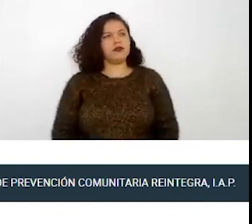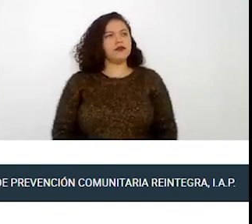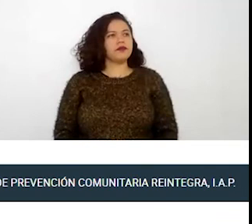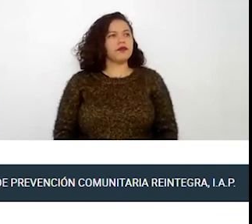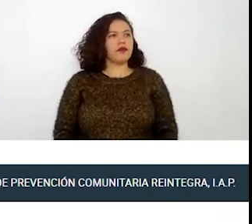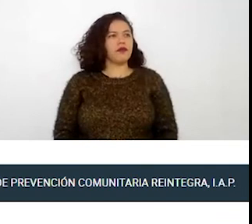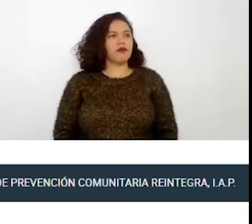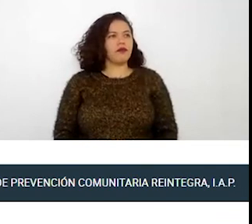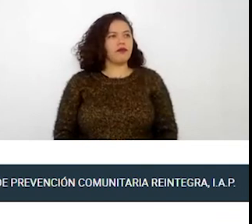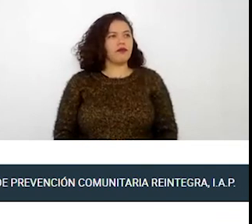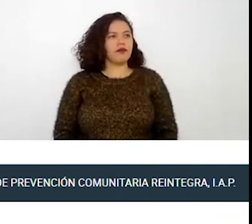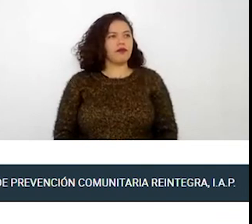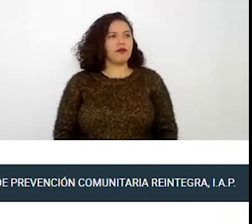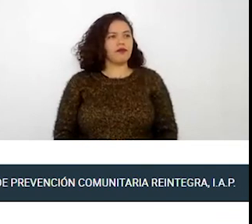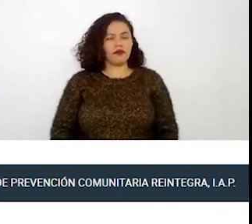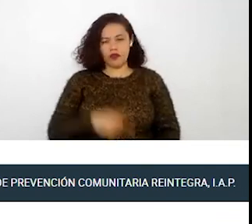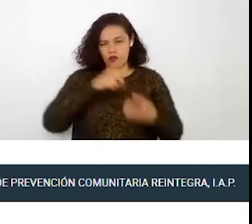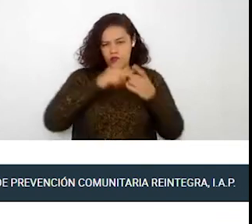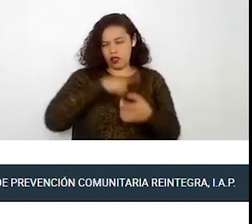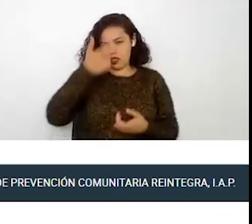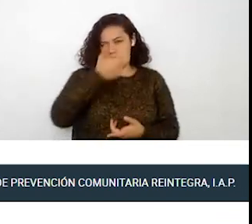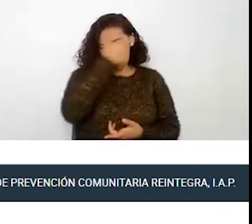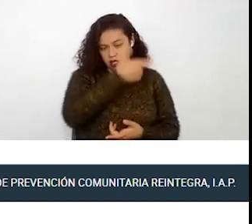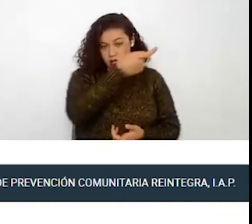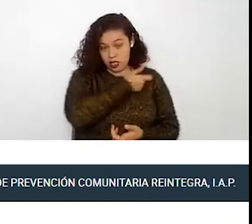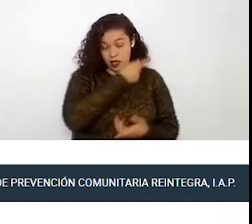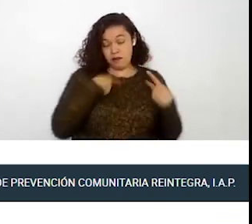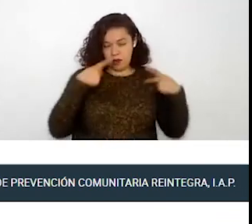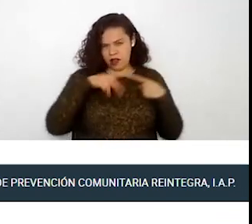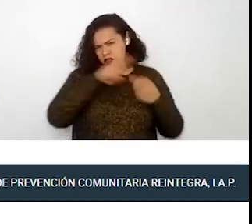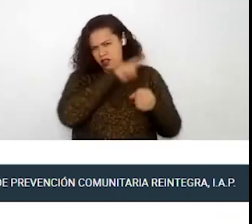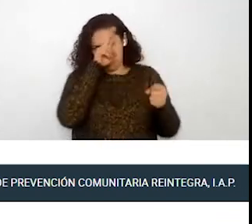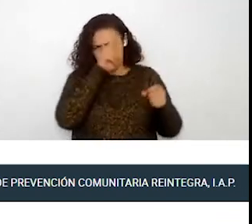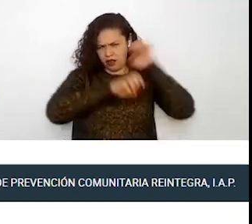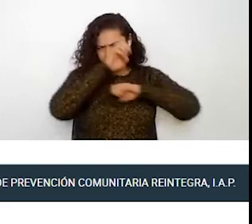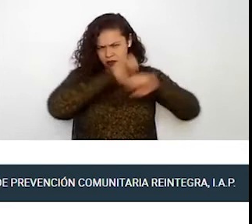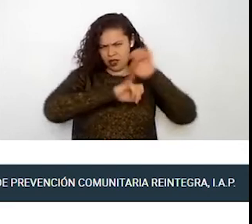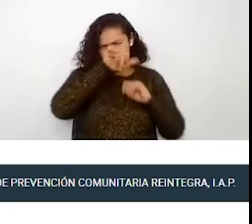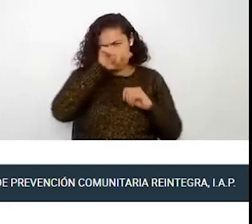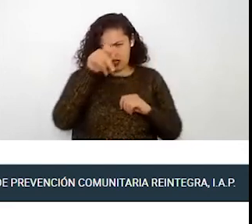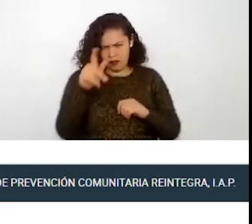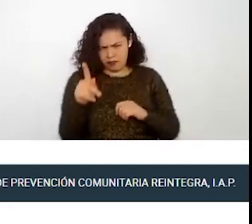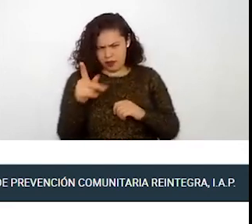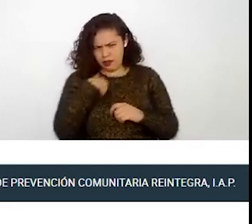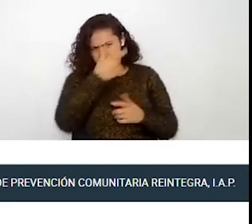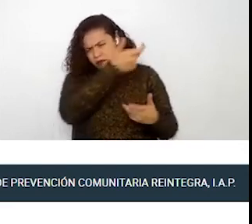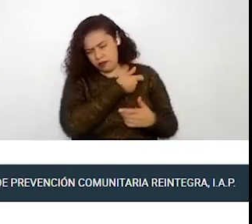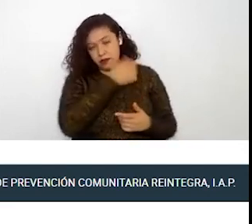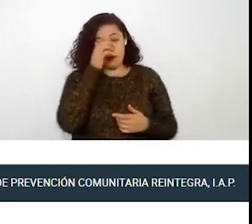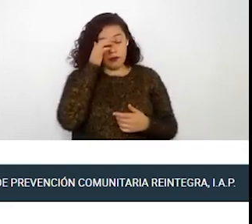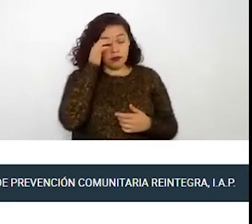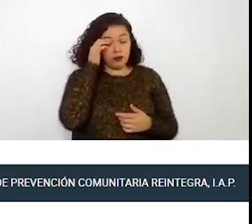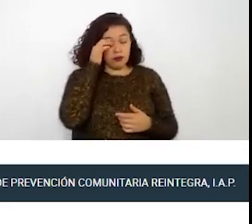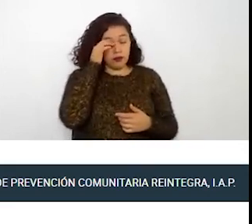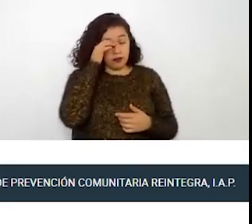donativos de una en efectivo de una persona moral o sea una llave si se fijan aquí tenemos los